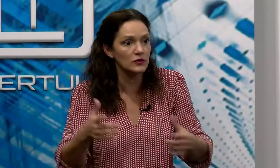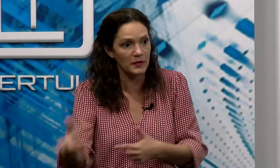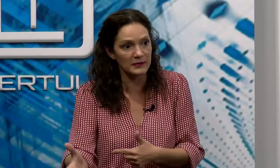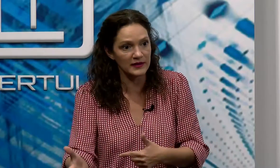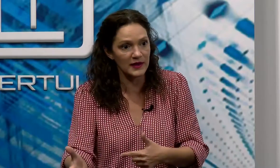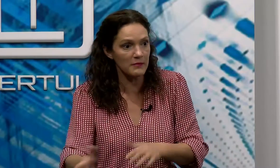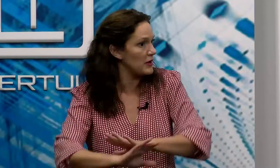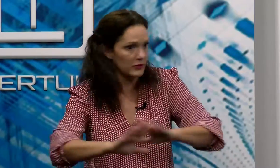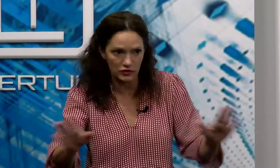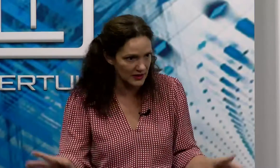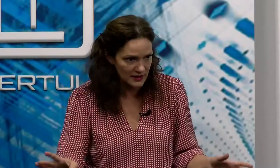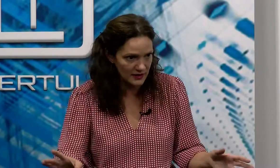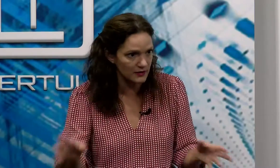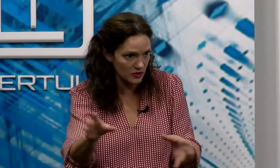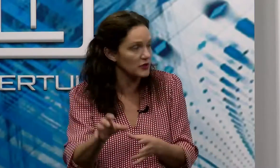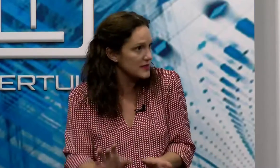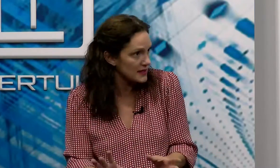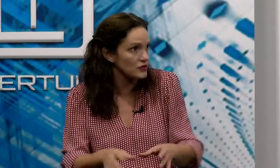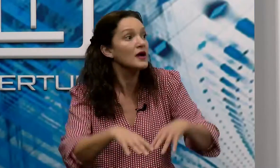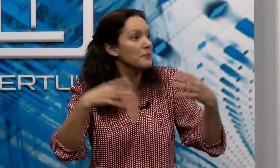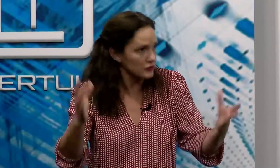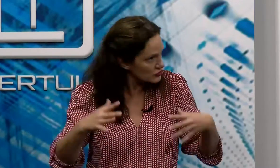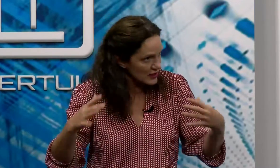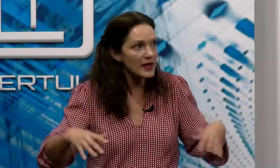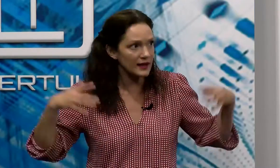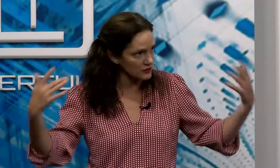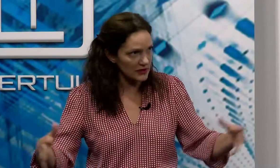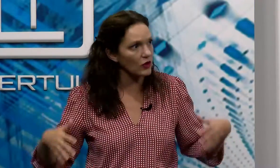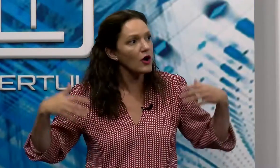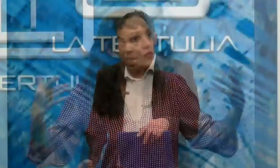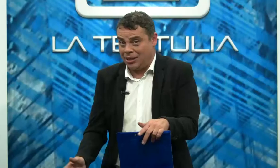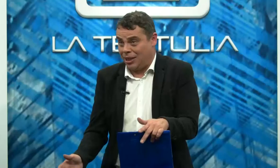en los autónomos para mantener el empleo, pero no tienen ni idea cómo se puede hacer eso. Pero entonces,